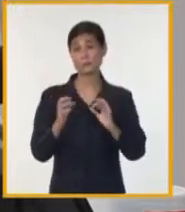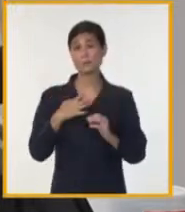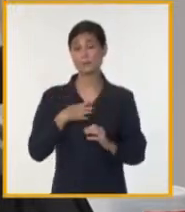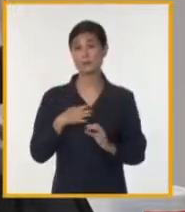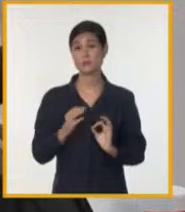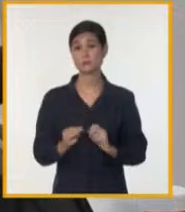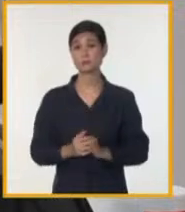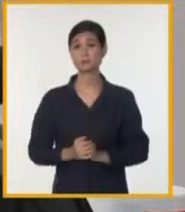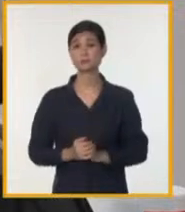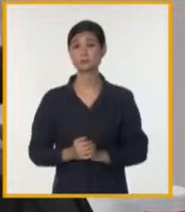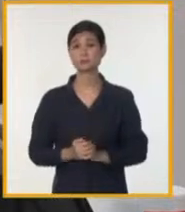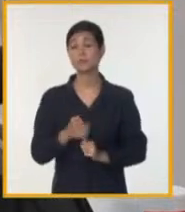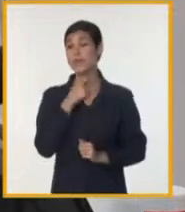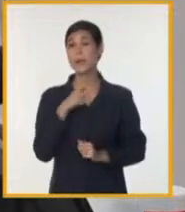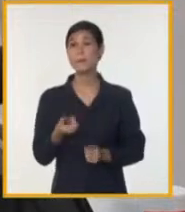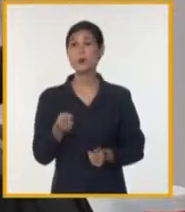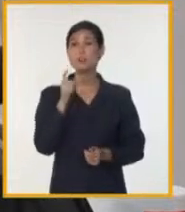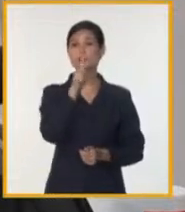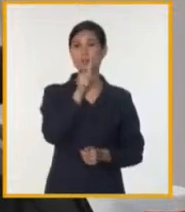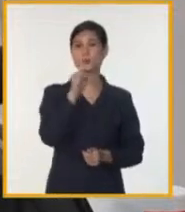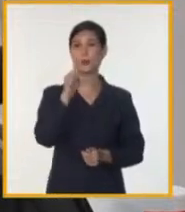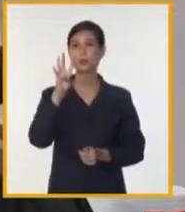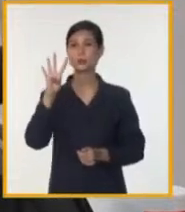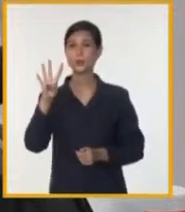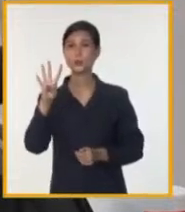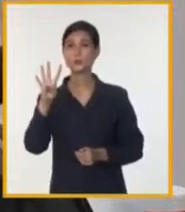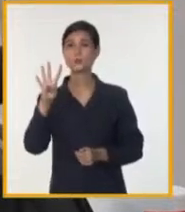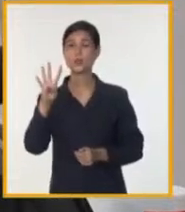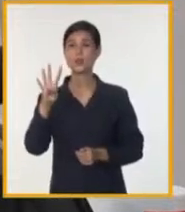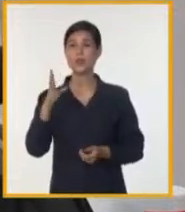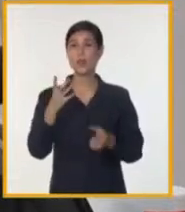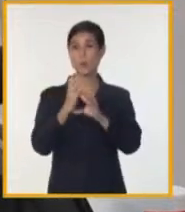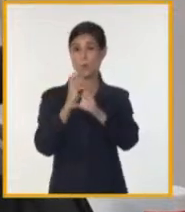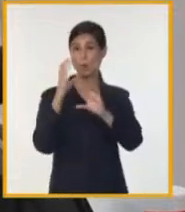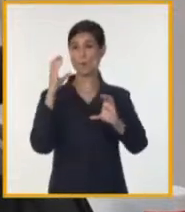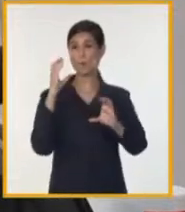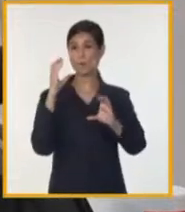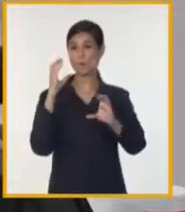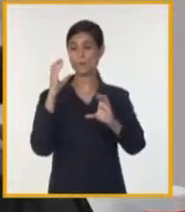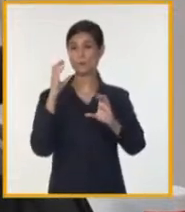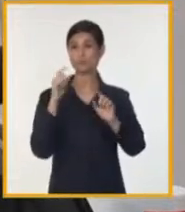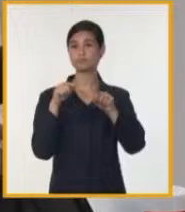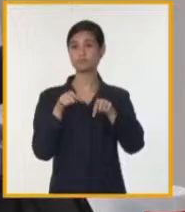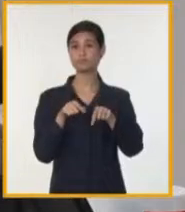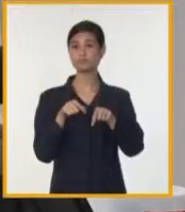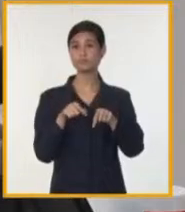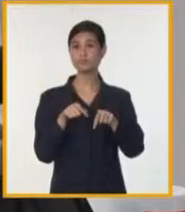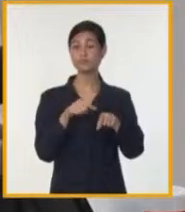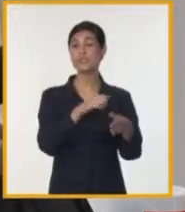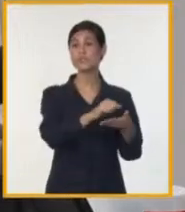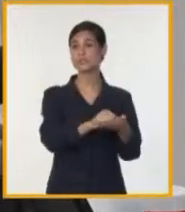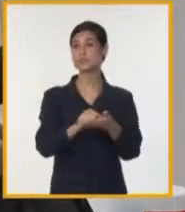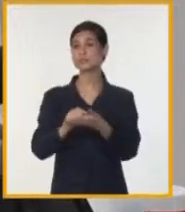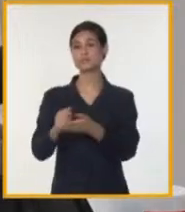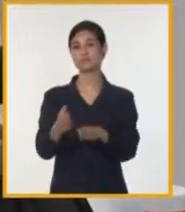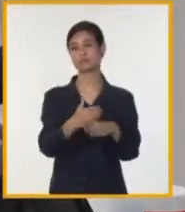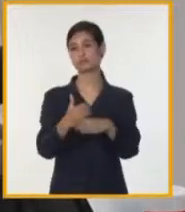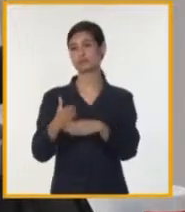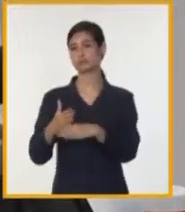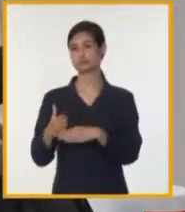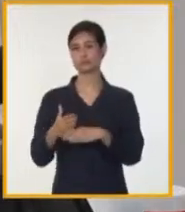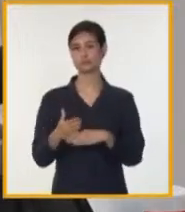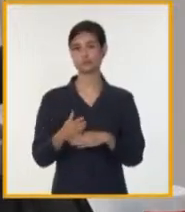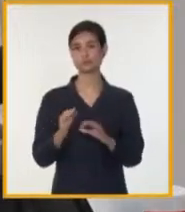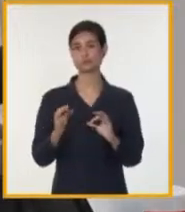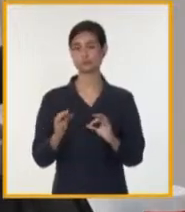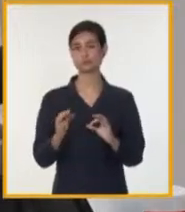de las 114 rutas están divididos en varios servicios. Pero hay 58 rutas del total que tiene un